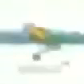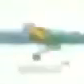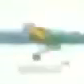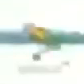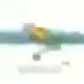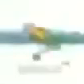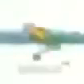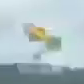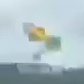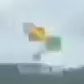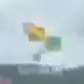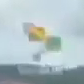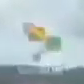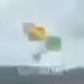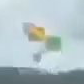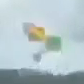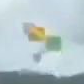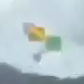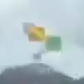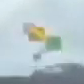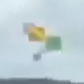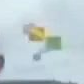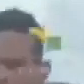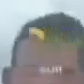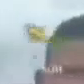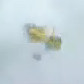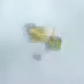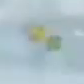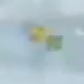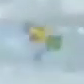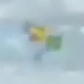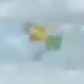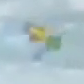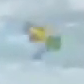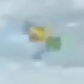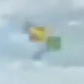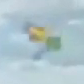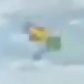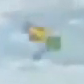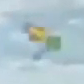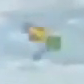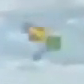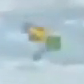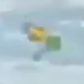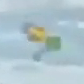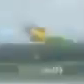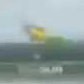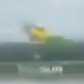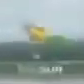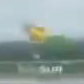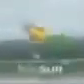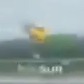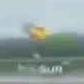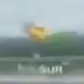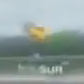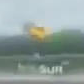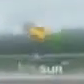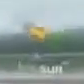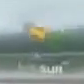Los que se van por Chalana tardan dos días navegando por el río hasta llegar a Puerto de Ascucho, la capital del estado Amazonas.